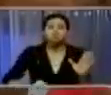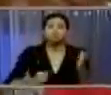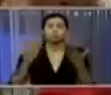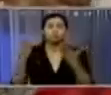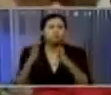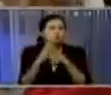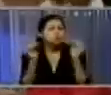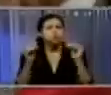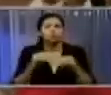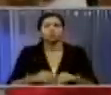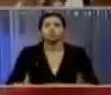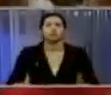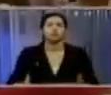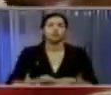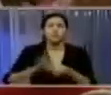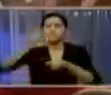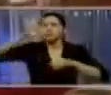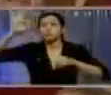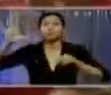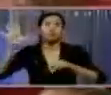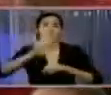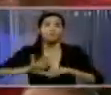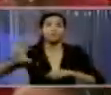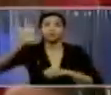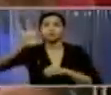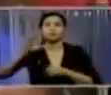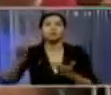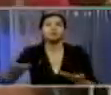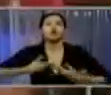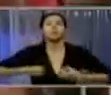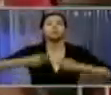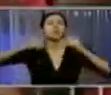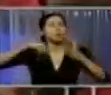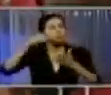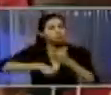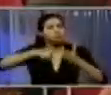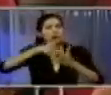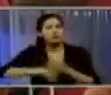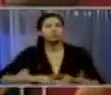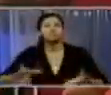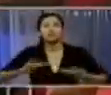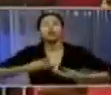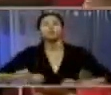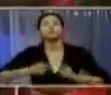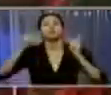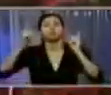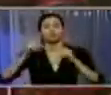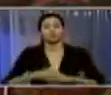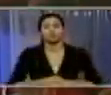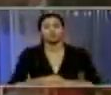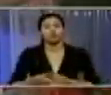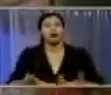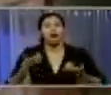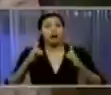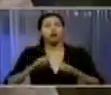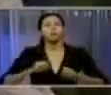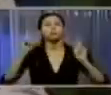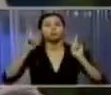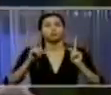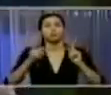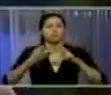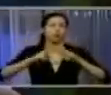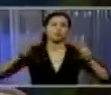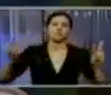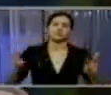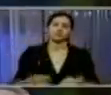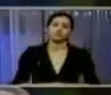espirituales de la patria por esta oportunidad de lucha que nos da, por esta oportunidad de batallar por la paz.